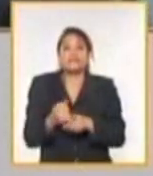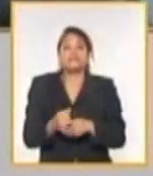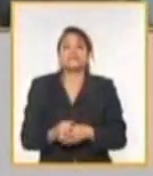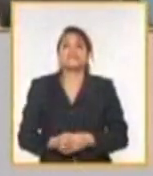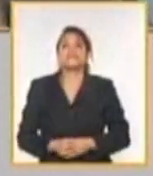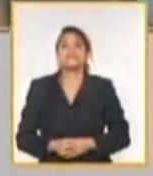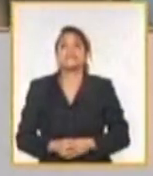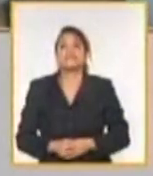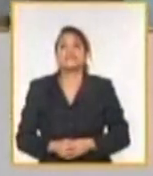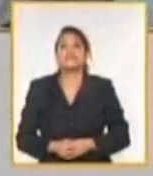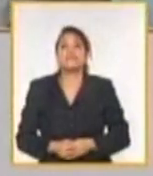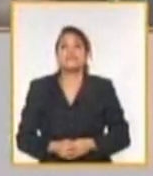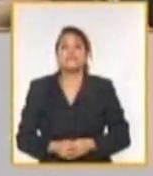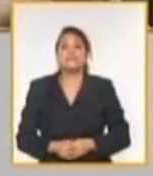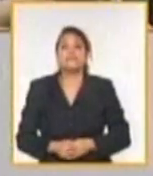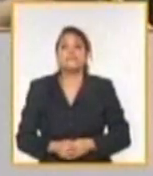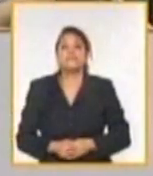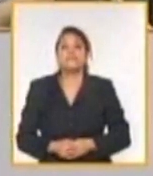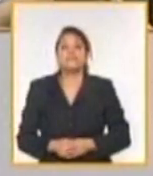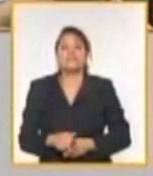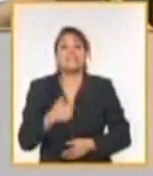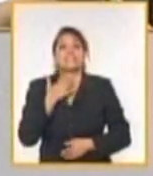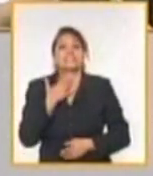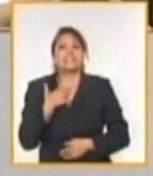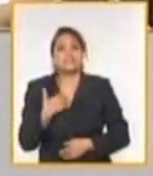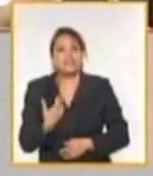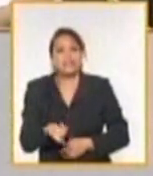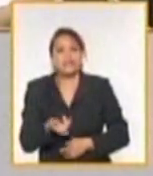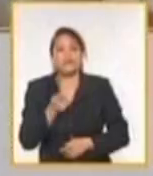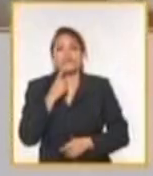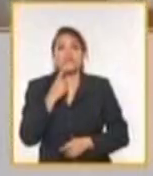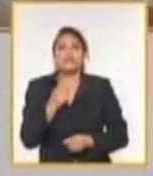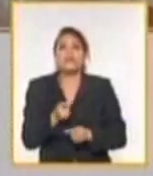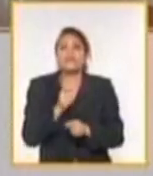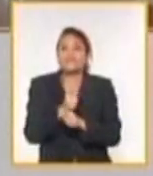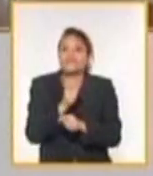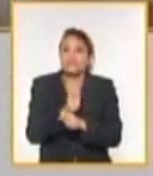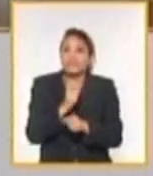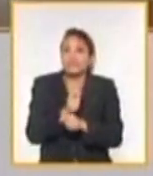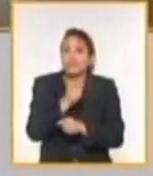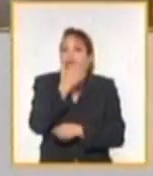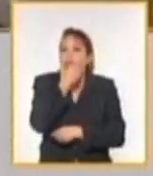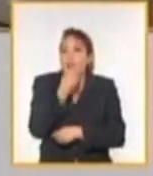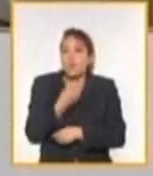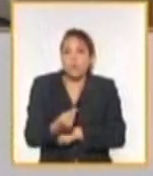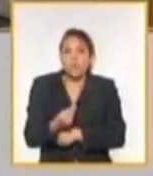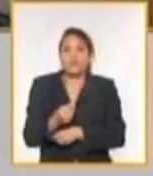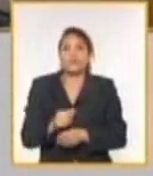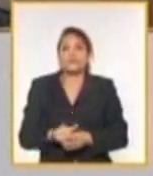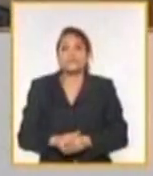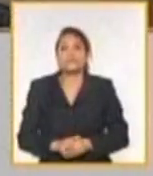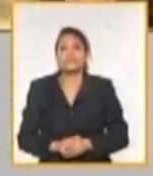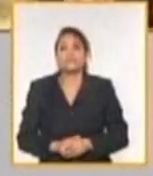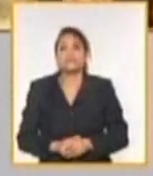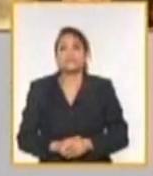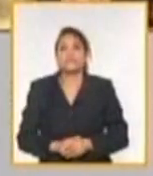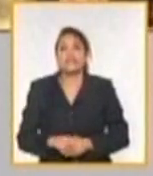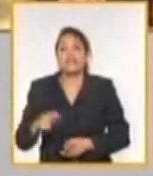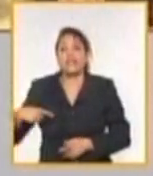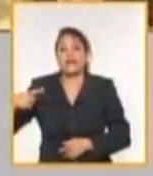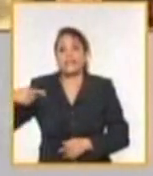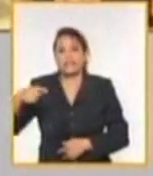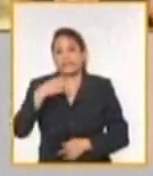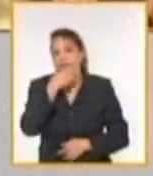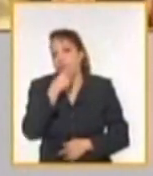de formar teóricamente, ideológicamente, a los más jóvenes, a las generaciones más